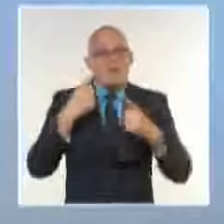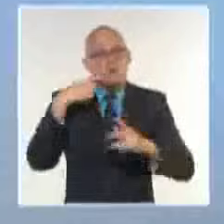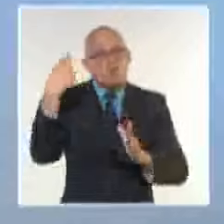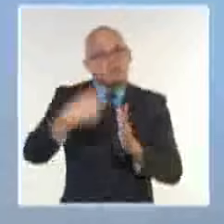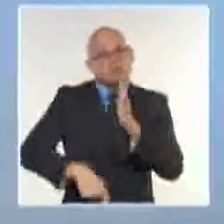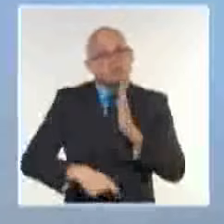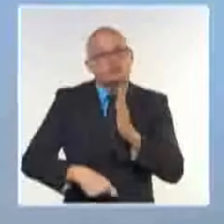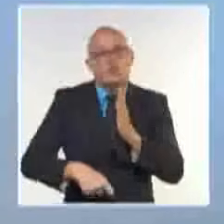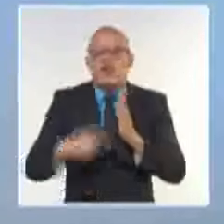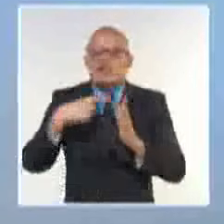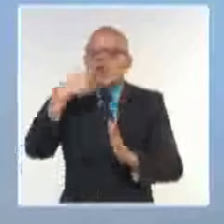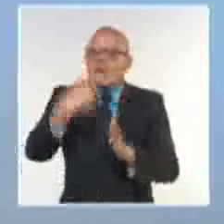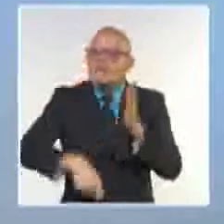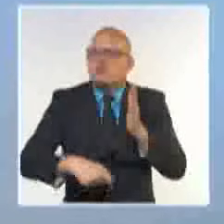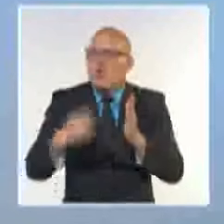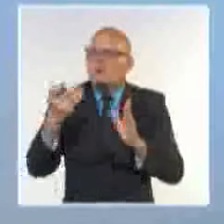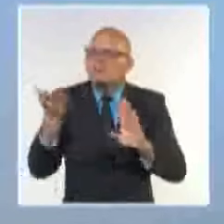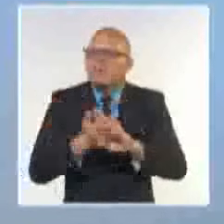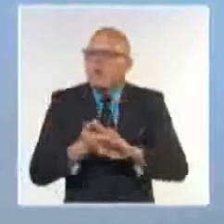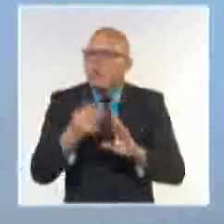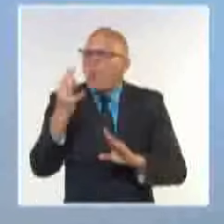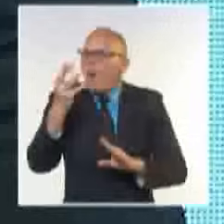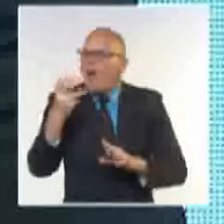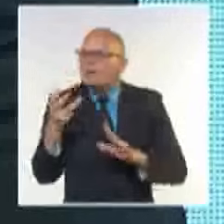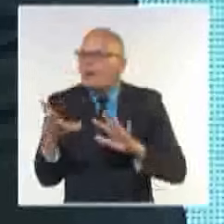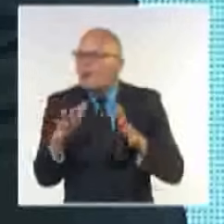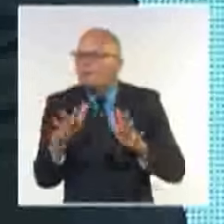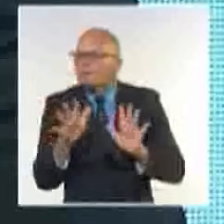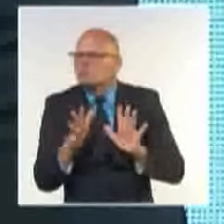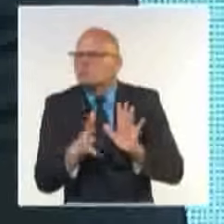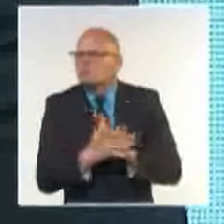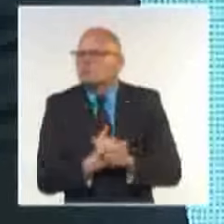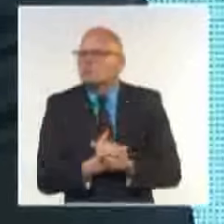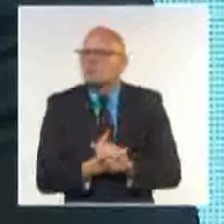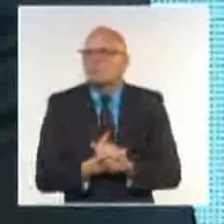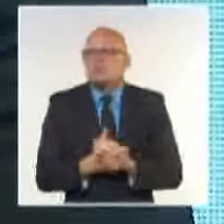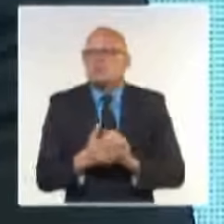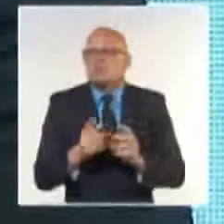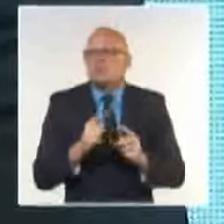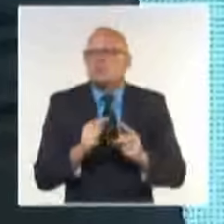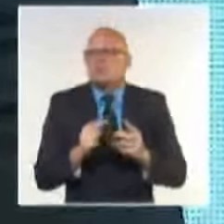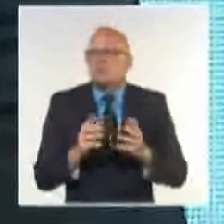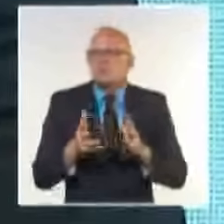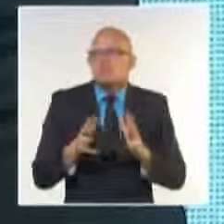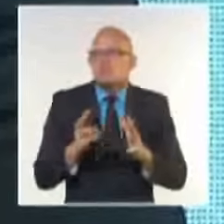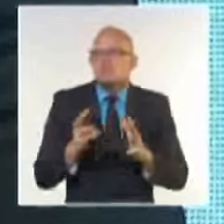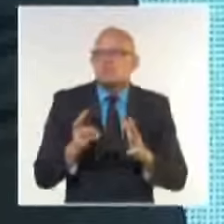¿Cuántas medidas? ¿Tiene un número más o menos aproximado? Nosotros, de conjunto con otros